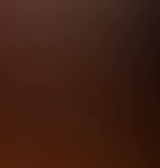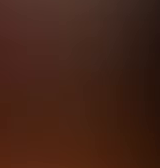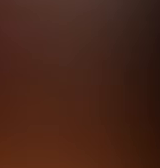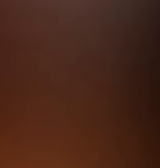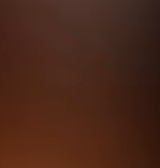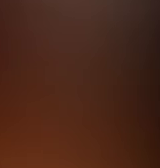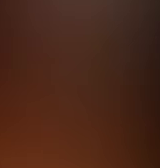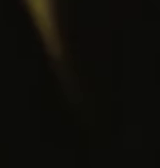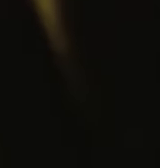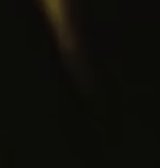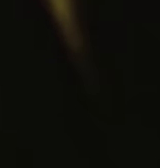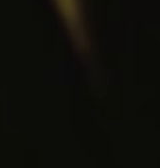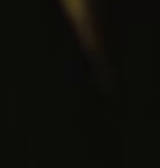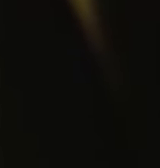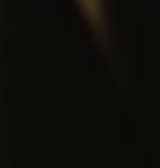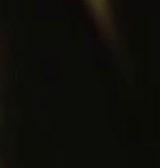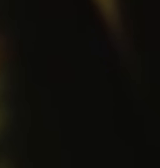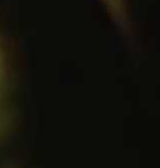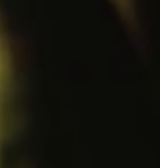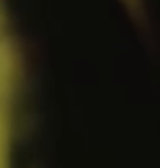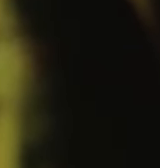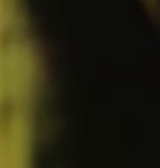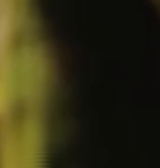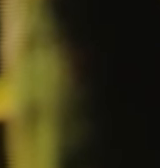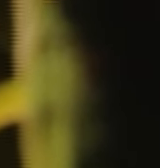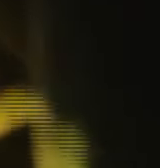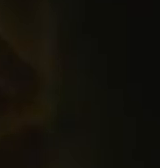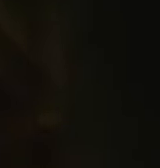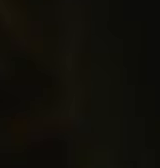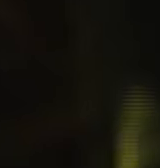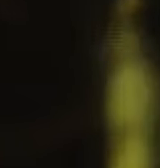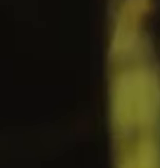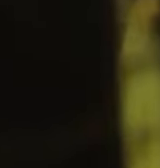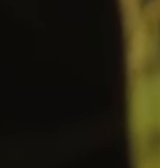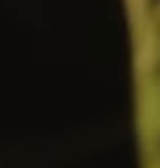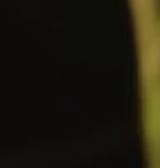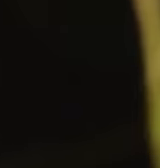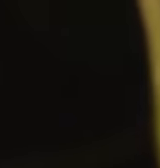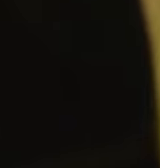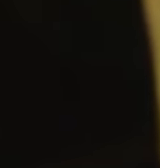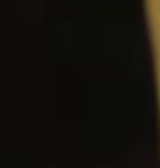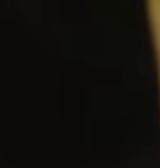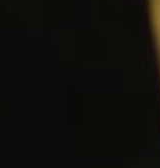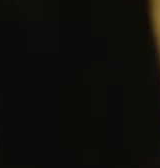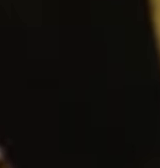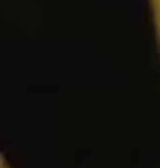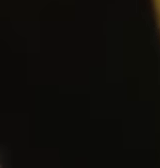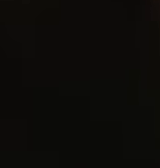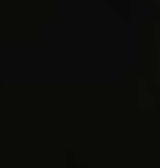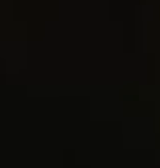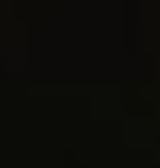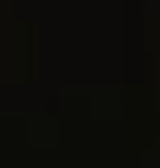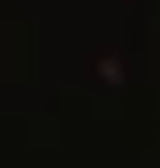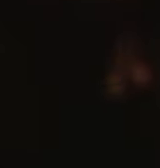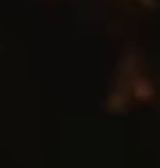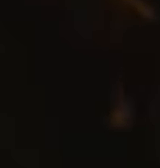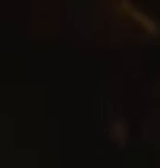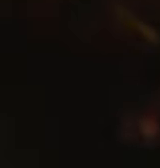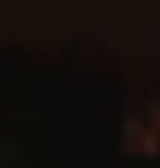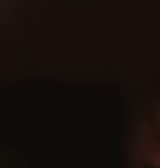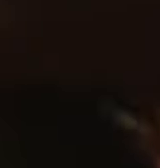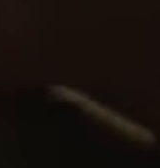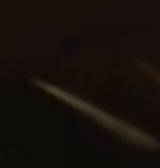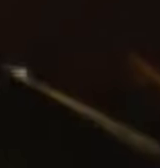las mazorcas actuales de este cultivo se han desarrollado desde sus orígenes de su ancestro llamado Teocintle, gracias al trabajo